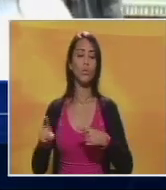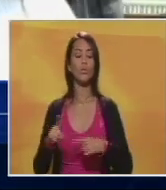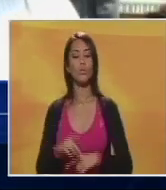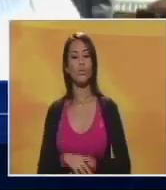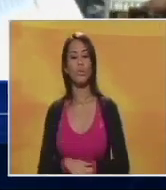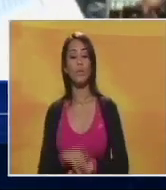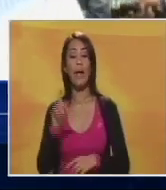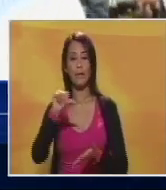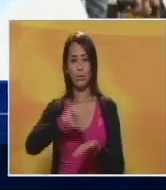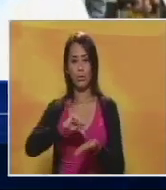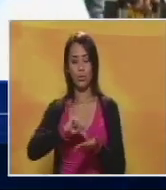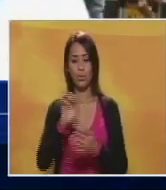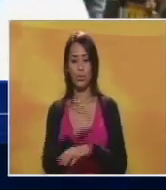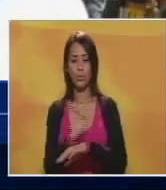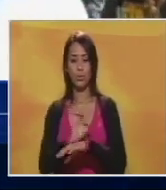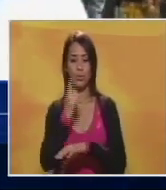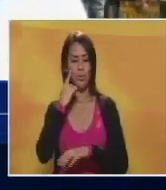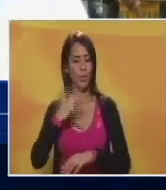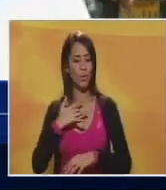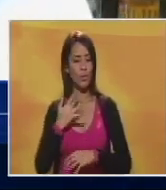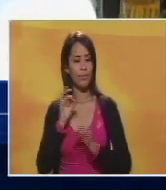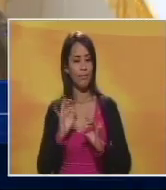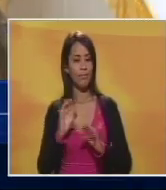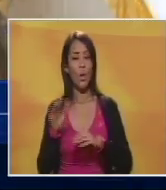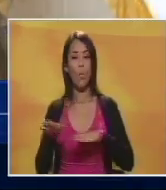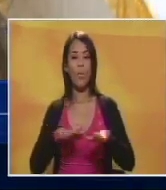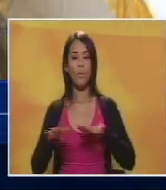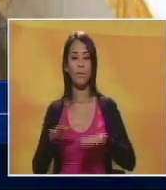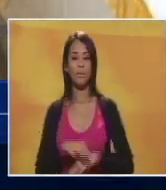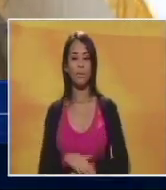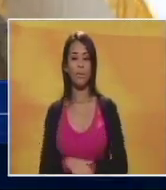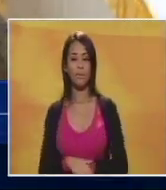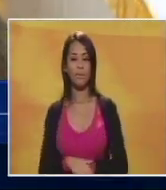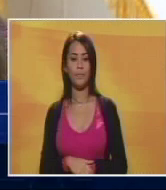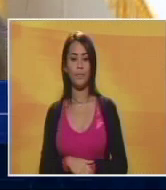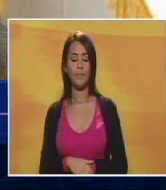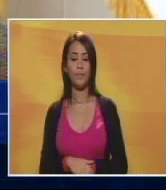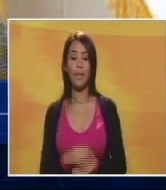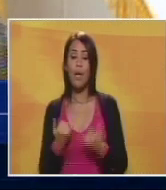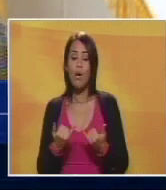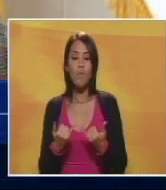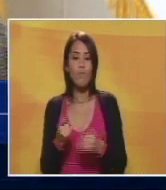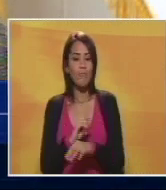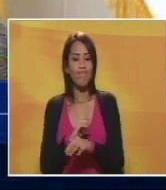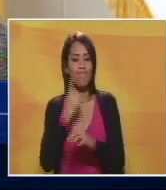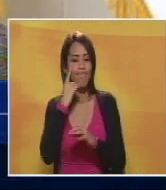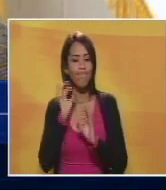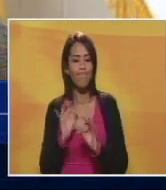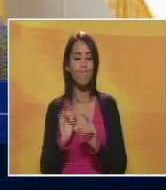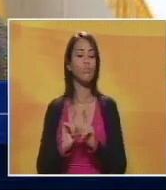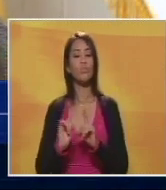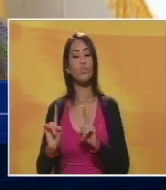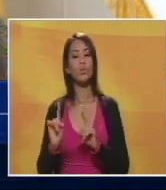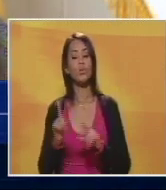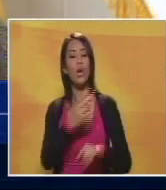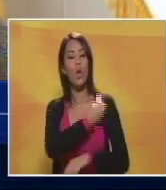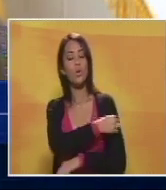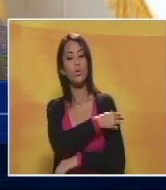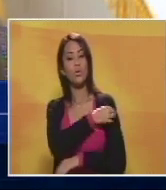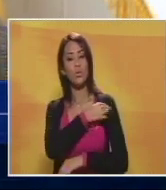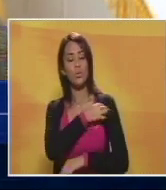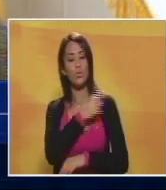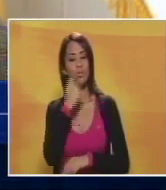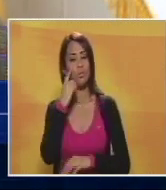Los primeros síntomas fueron detectados el anterior jueves. Se procede a realizar inmediatamente el aislamiento del caso en un centro de salud